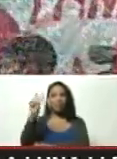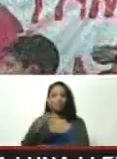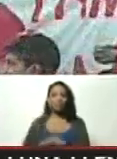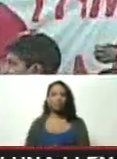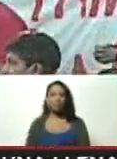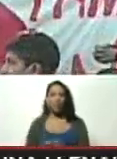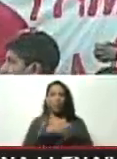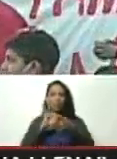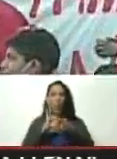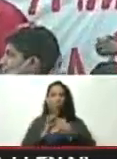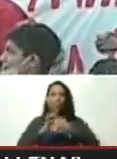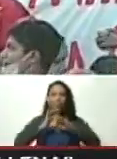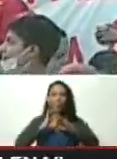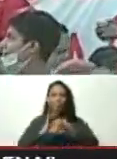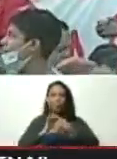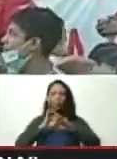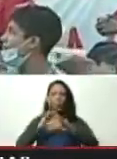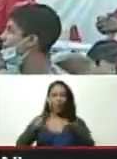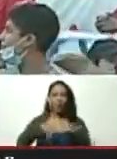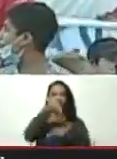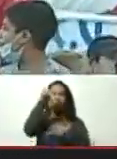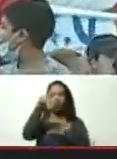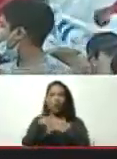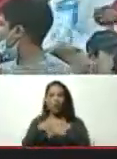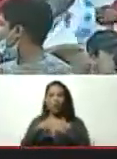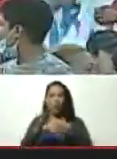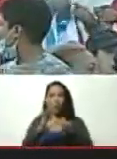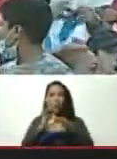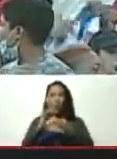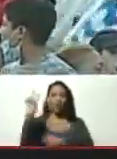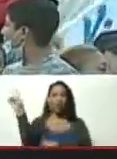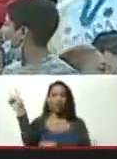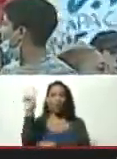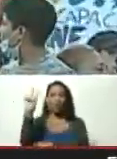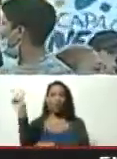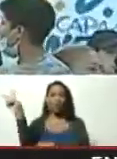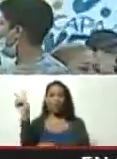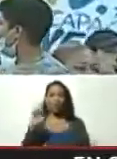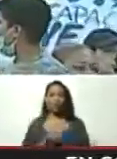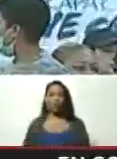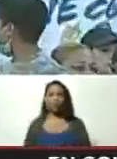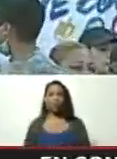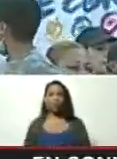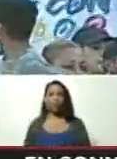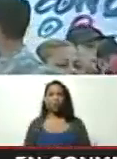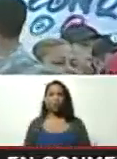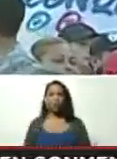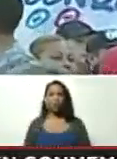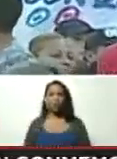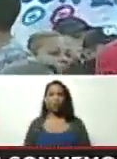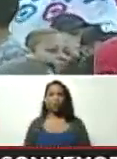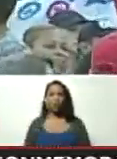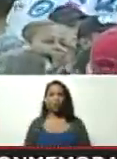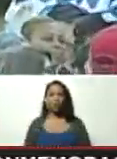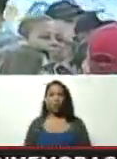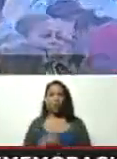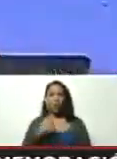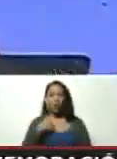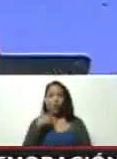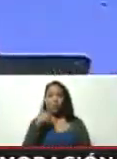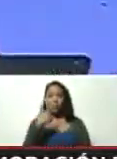Unión, unión, unión nacional, unión de Venezuela. Y lo que yo le decía,